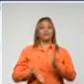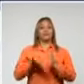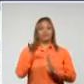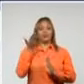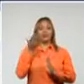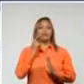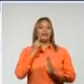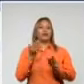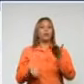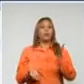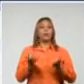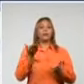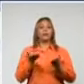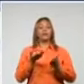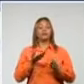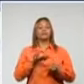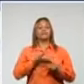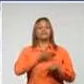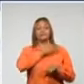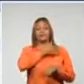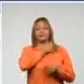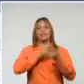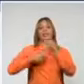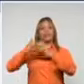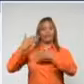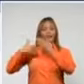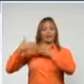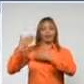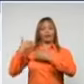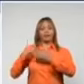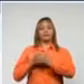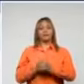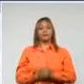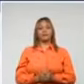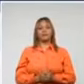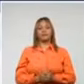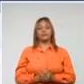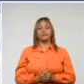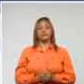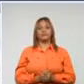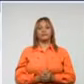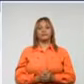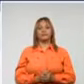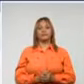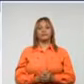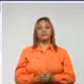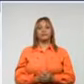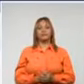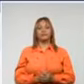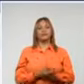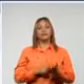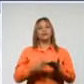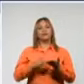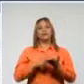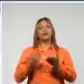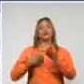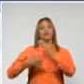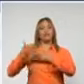lo que habíamos tenido en días y pudiéramos decir hasta en la semana anterior. Como es